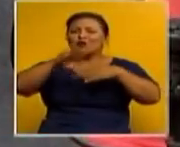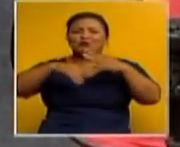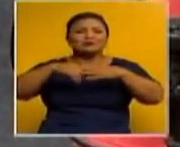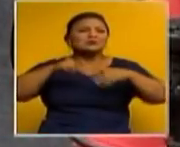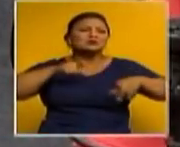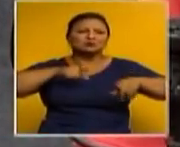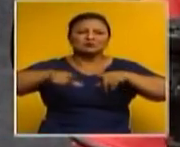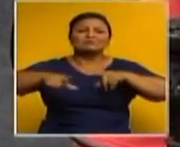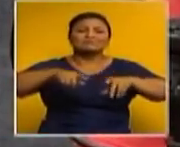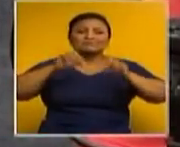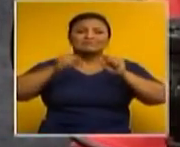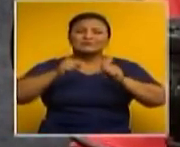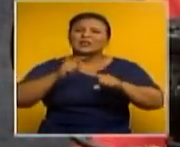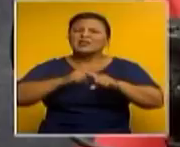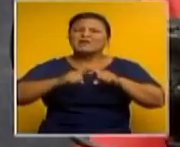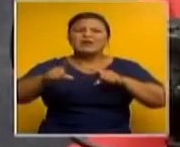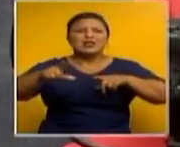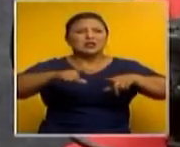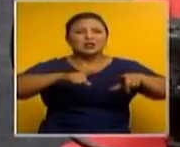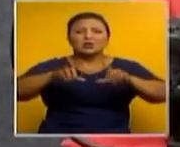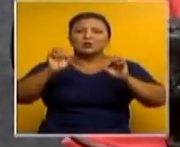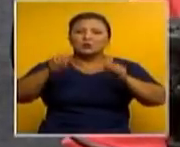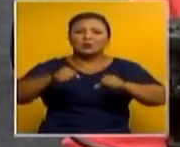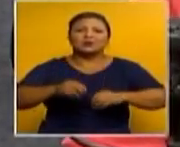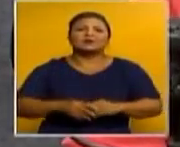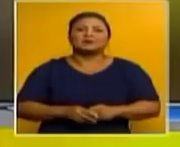ido, sobre todo con los distintos sectores.